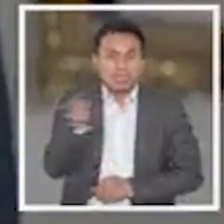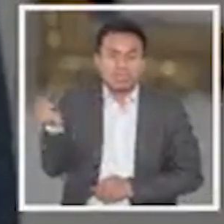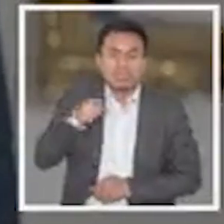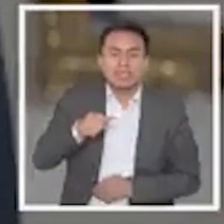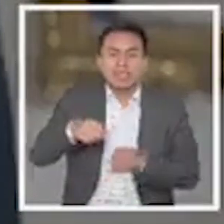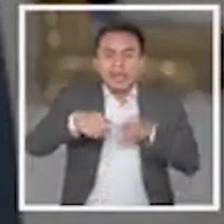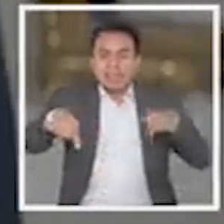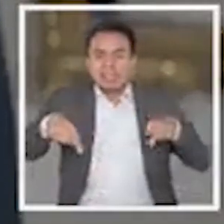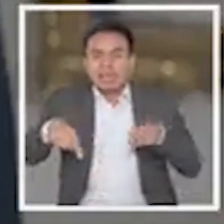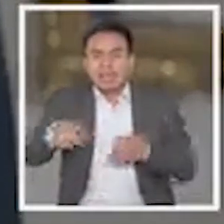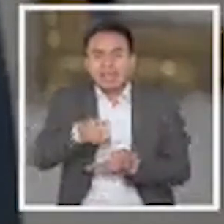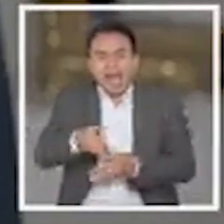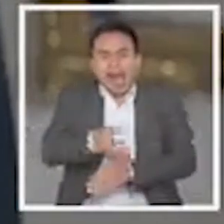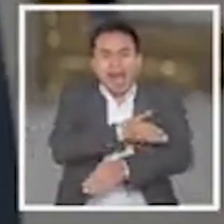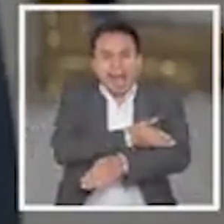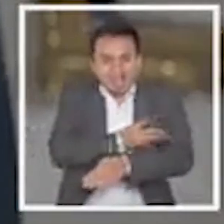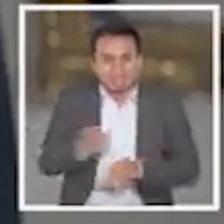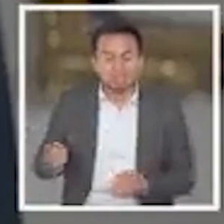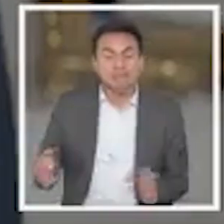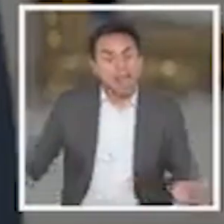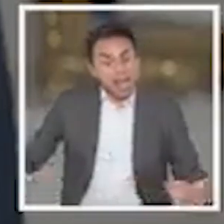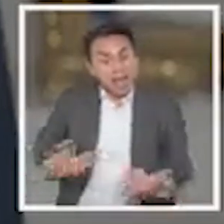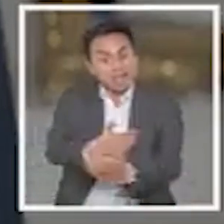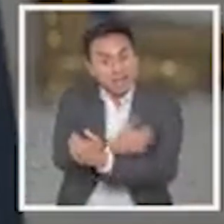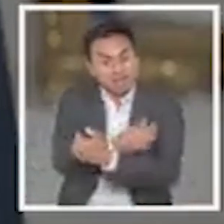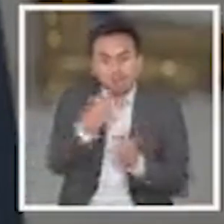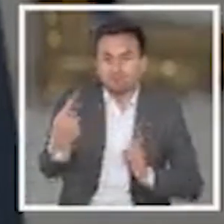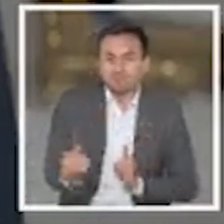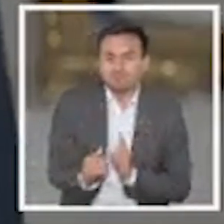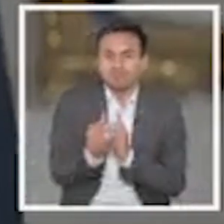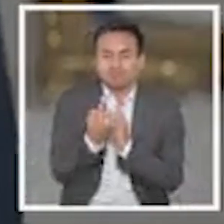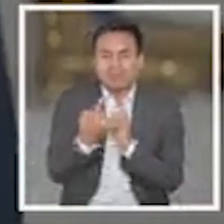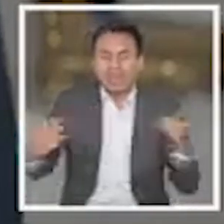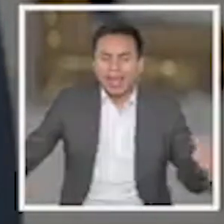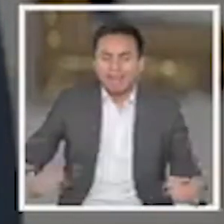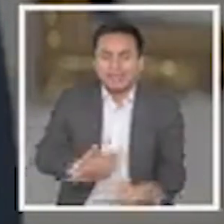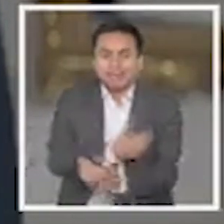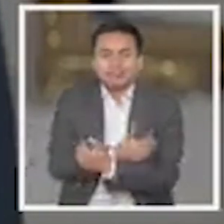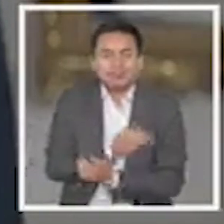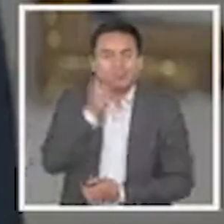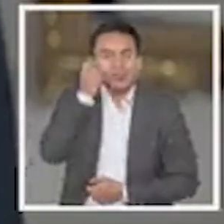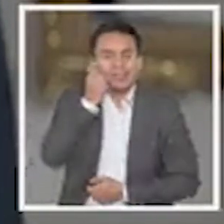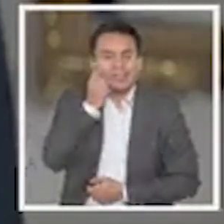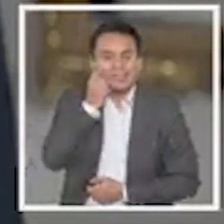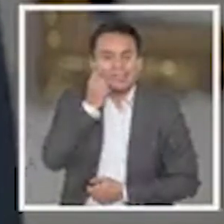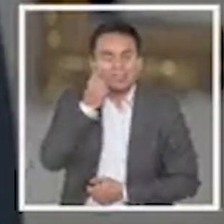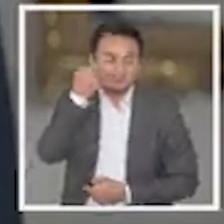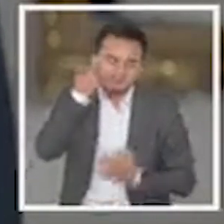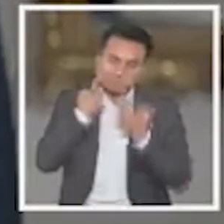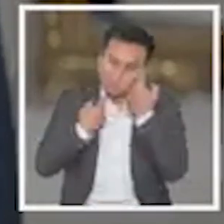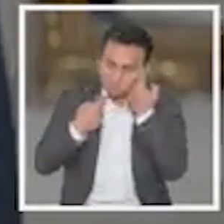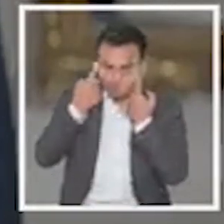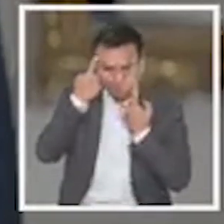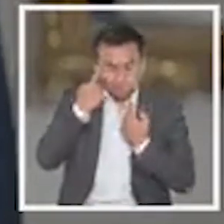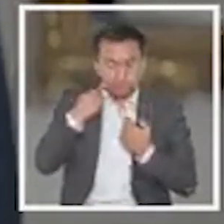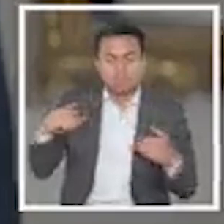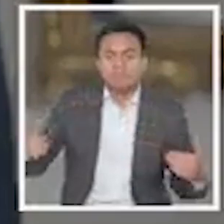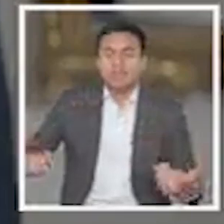Cancha Rayada. Y ese abrazo que se dan con O'Higgins lesionado